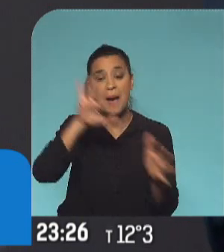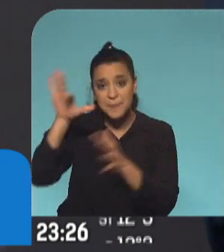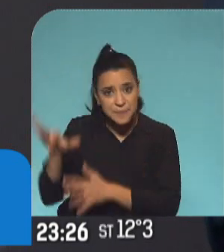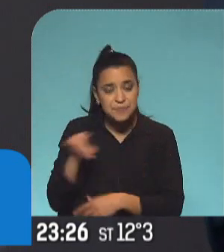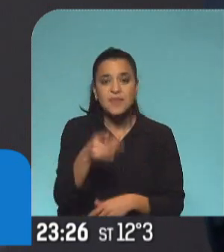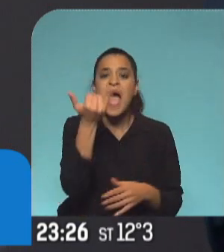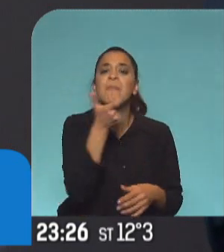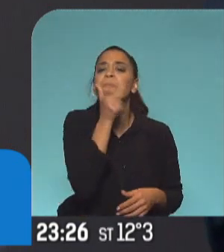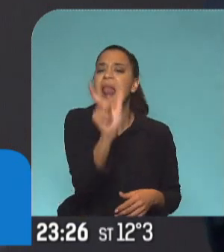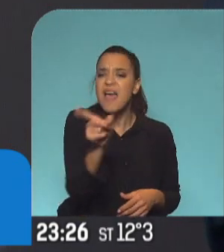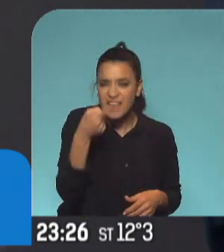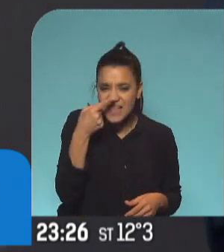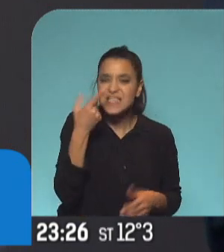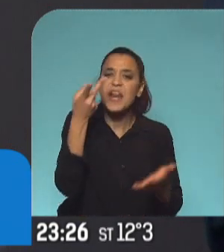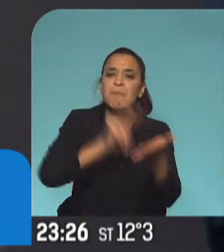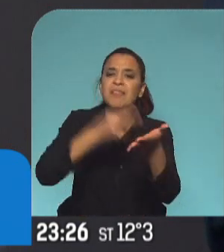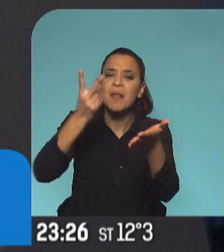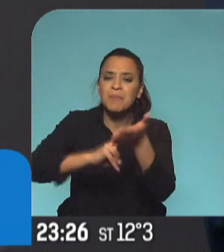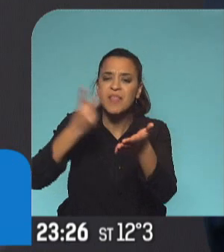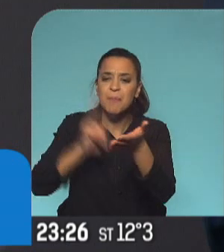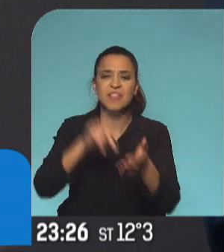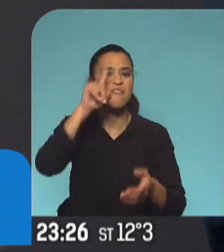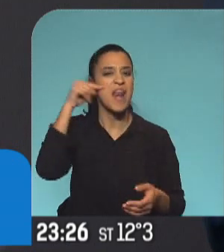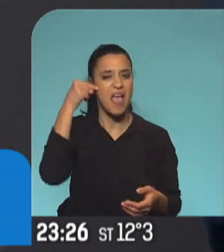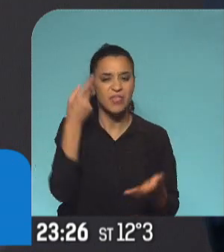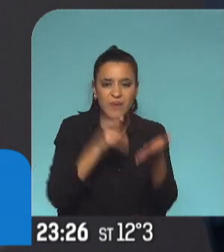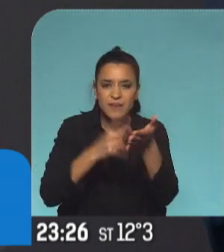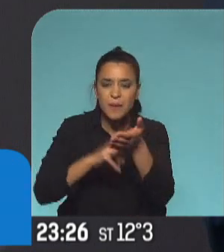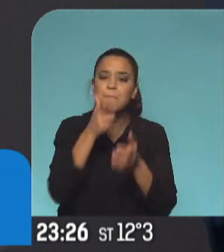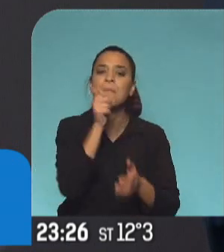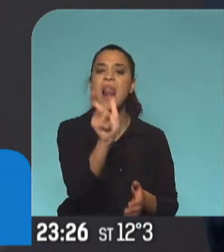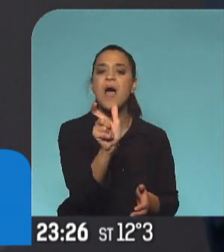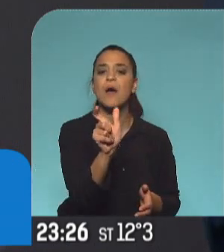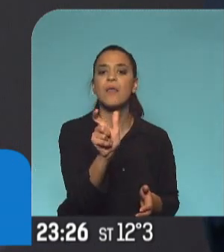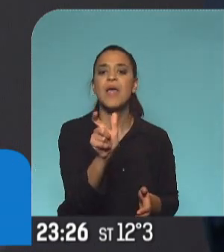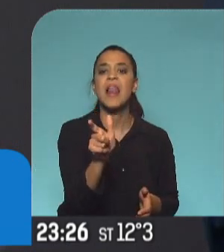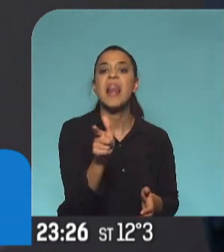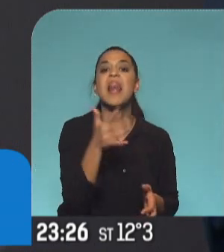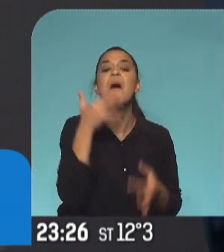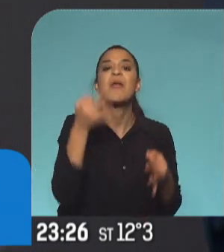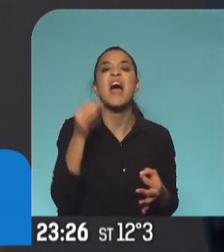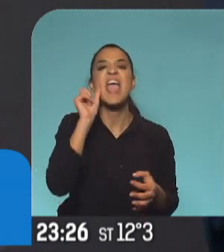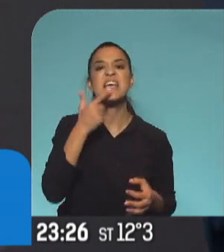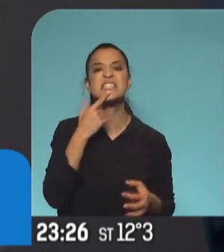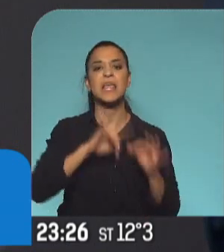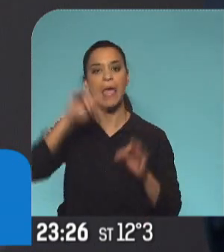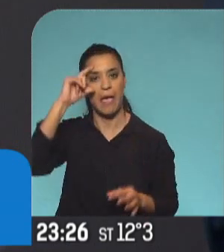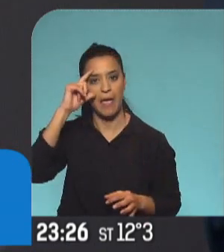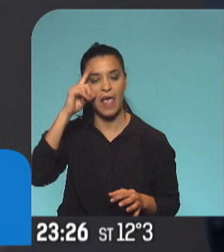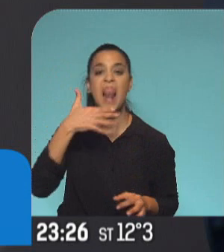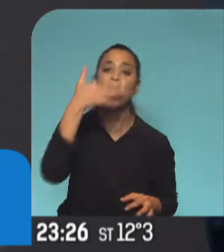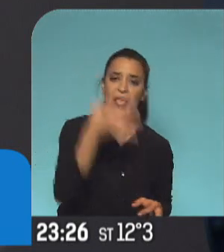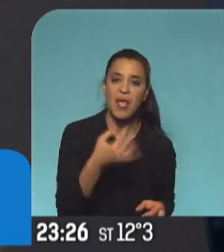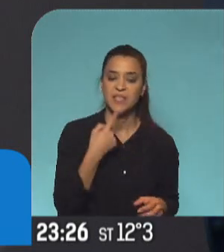hay una palabra muy interesante que repite permanentemente Fernández, que es: la verdad es que todas sus frases las empieza con la